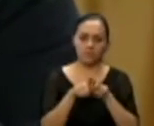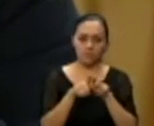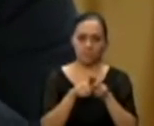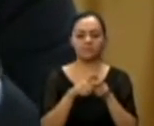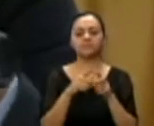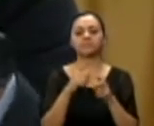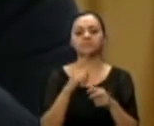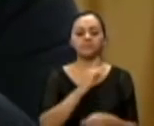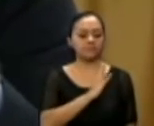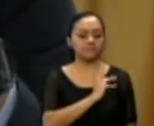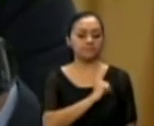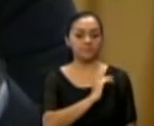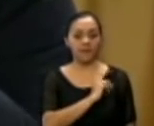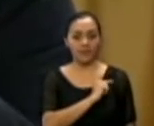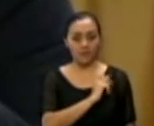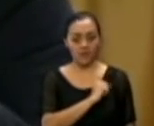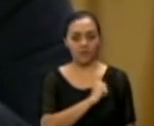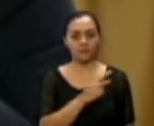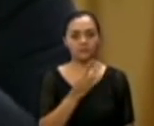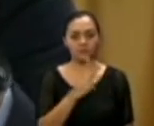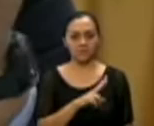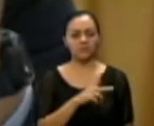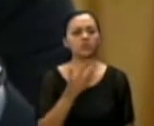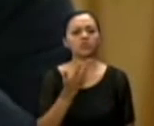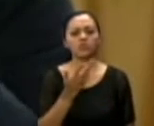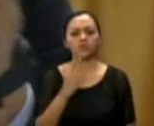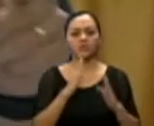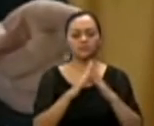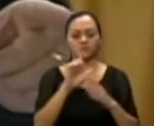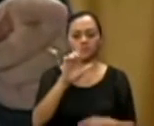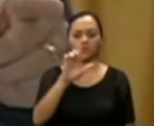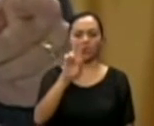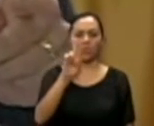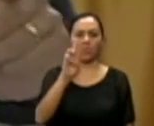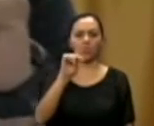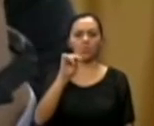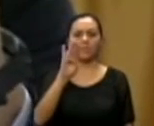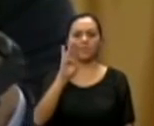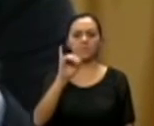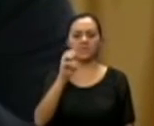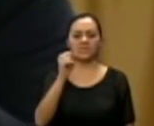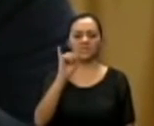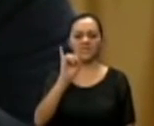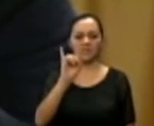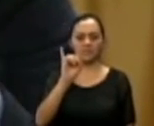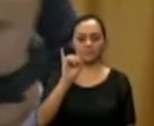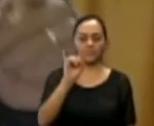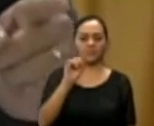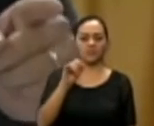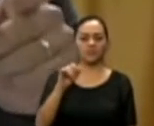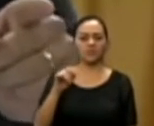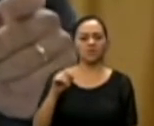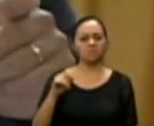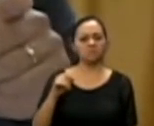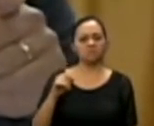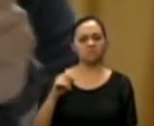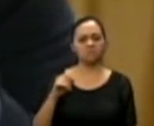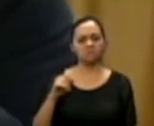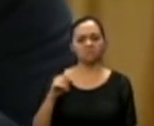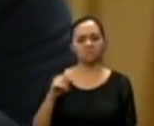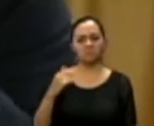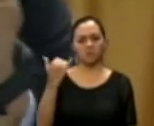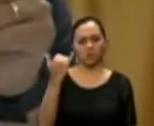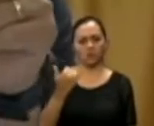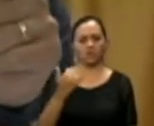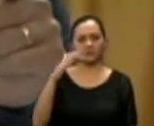la casa y lo hice haría el un vice cuando quieran os invitamos ahora y es el nuevo país ahí ahora funciona aceptarían a